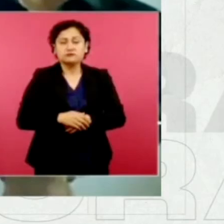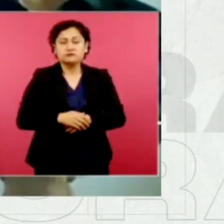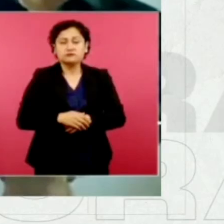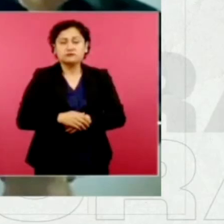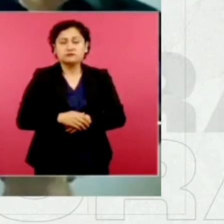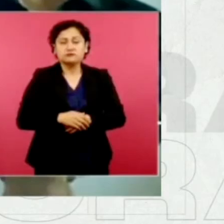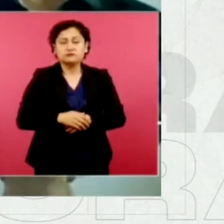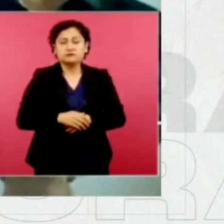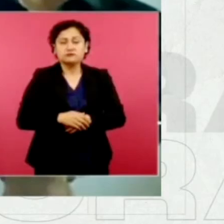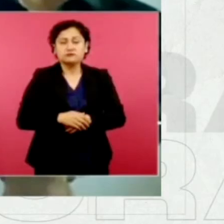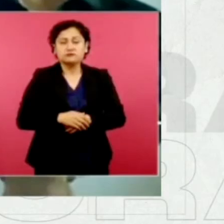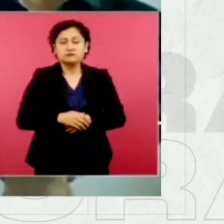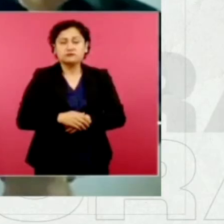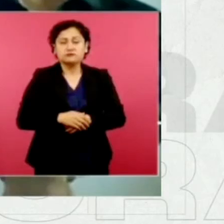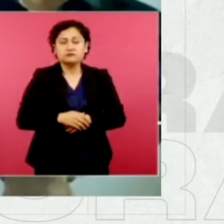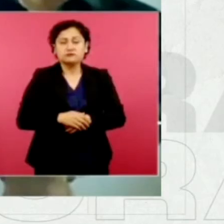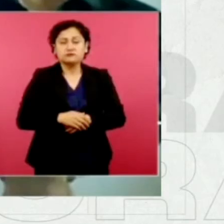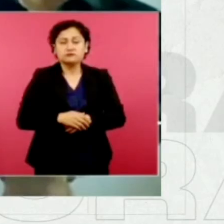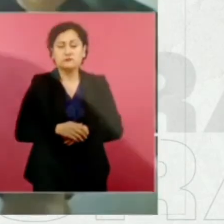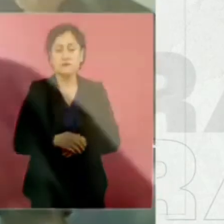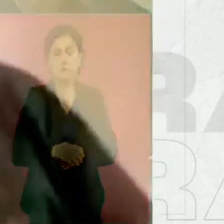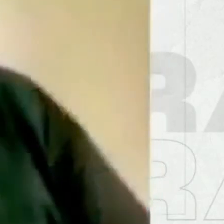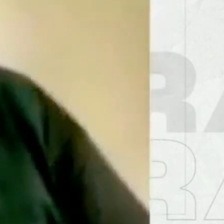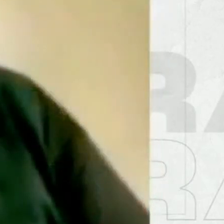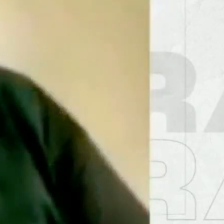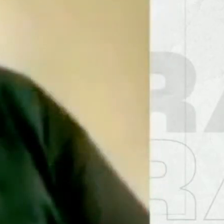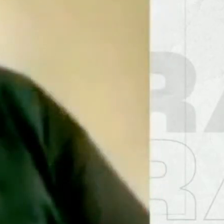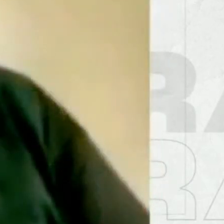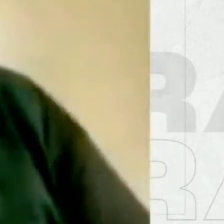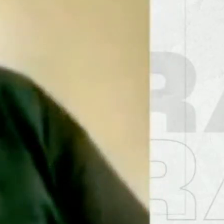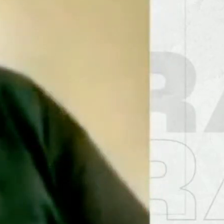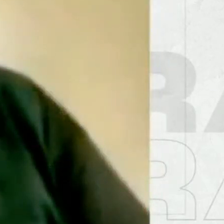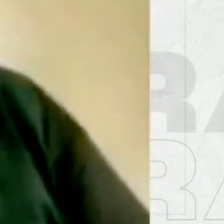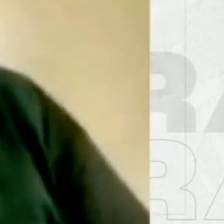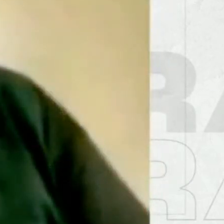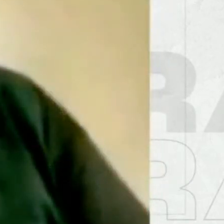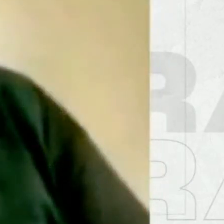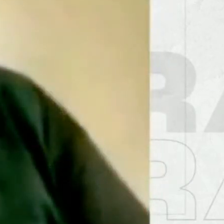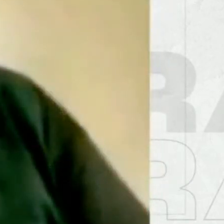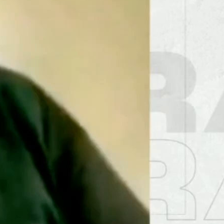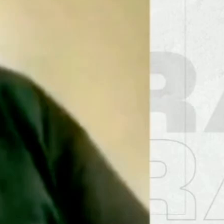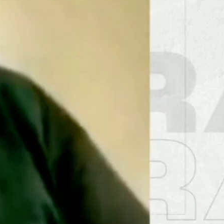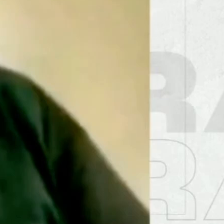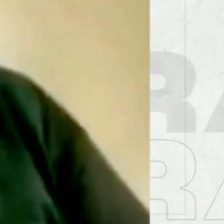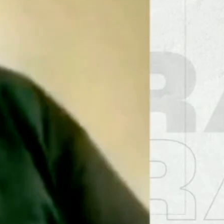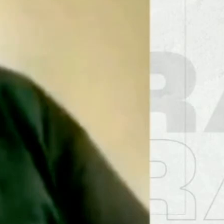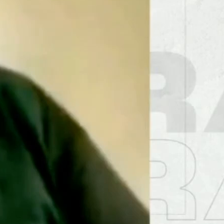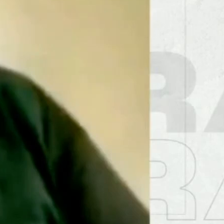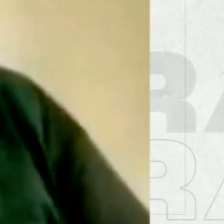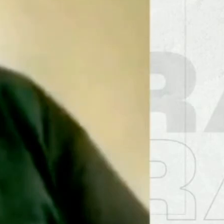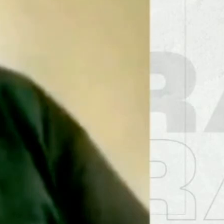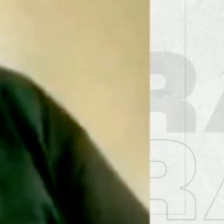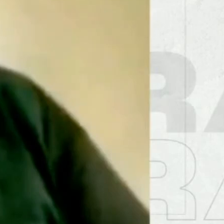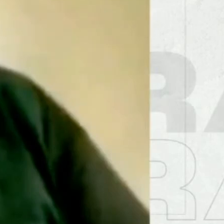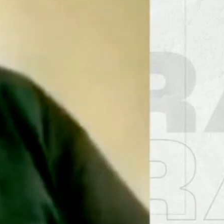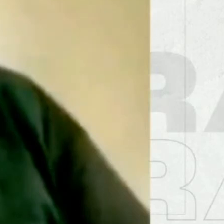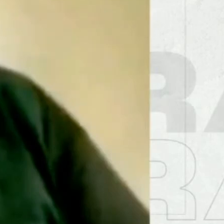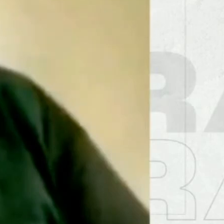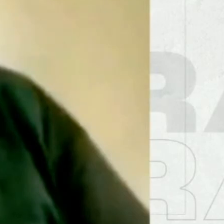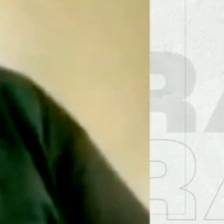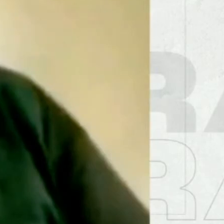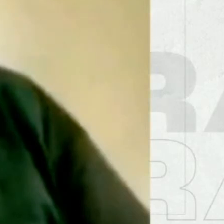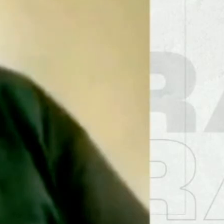funcionado. Esa es una política donde no enfrentan a los carteles y han cogido